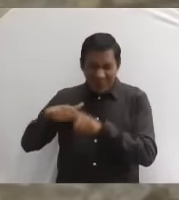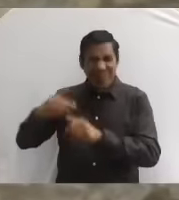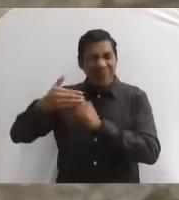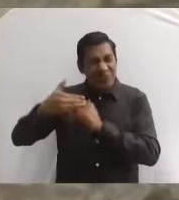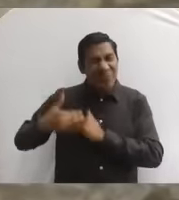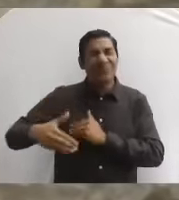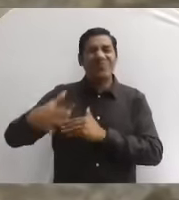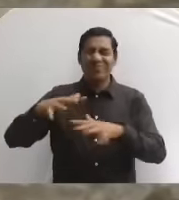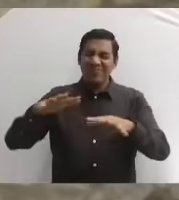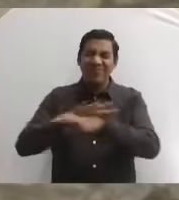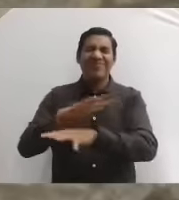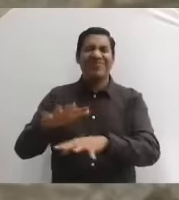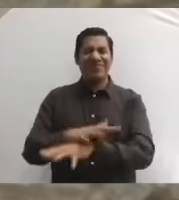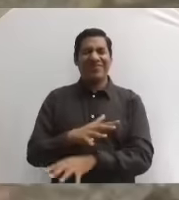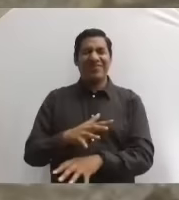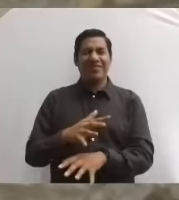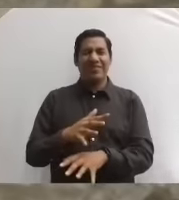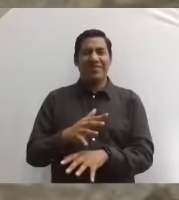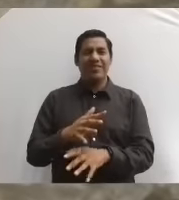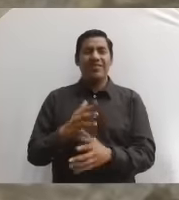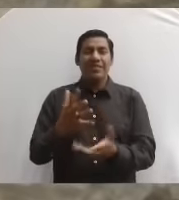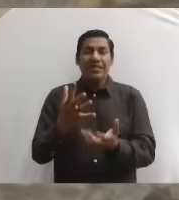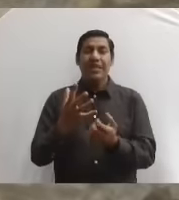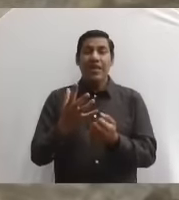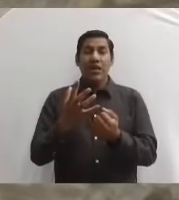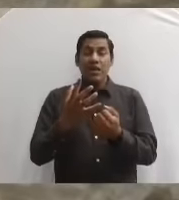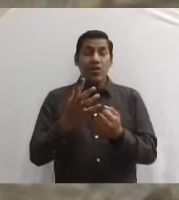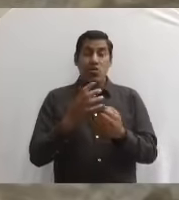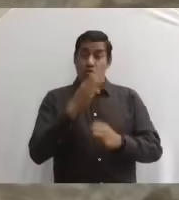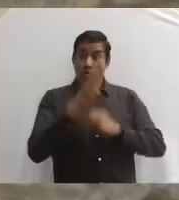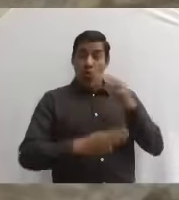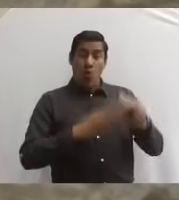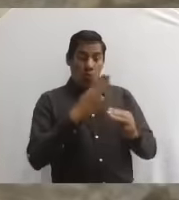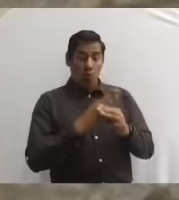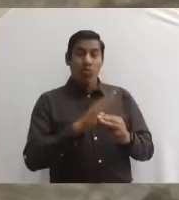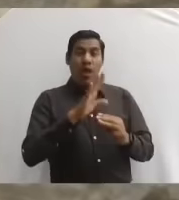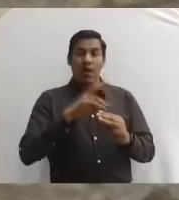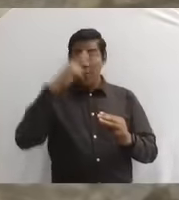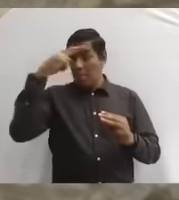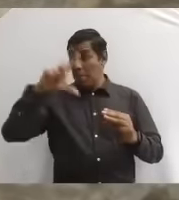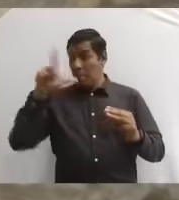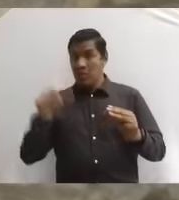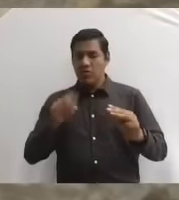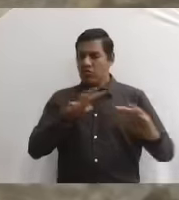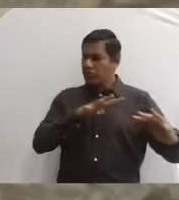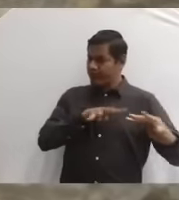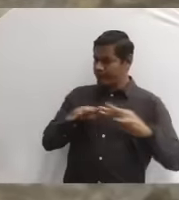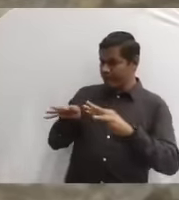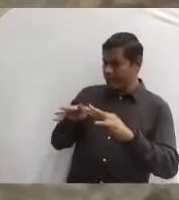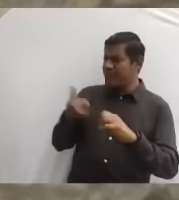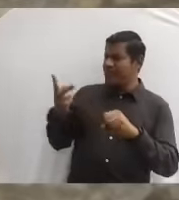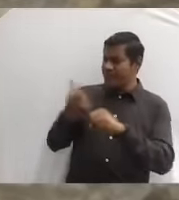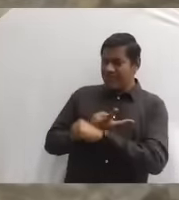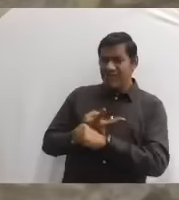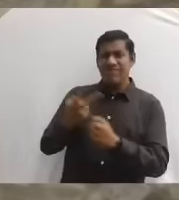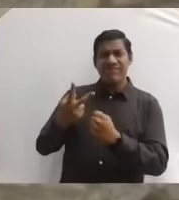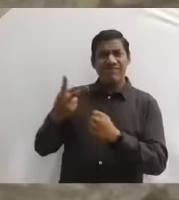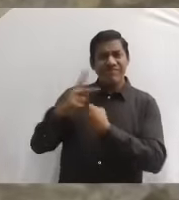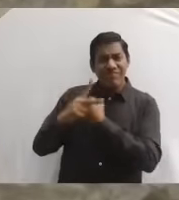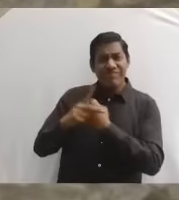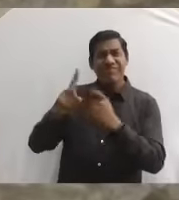histórico. Los ojos del mundo están en México, porque aquí hay una